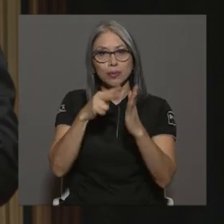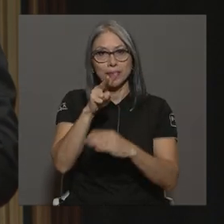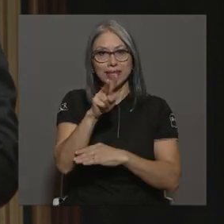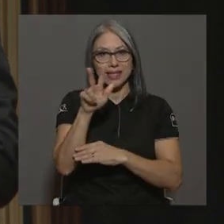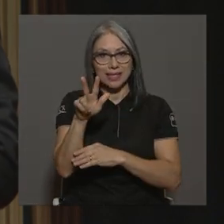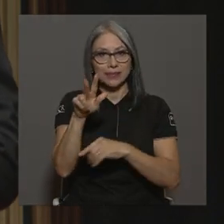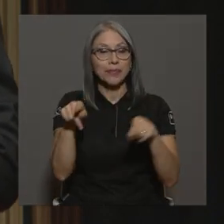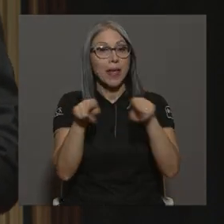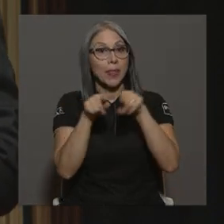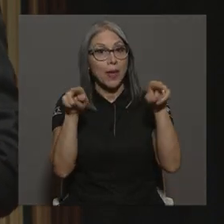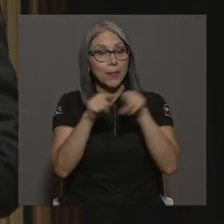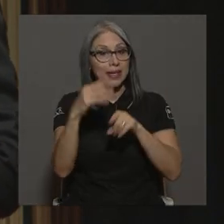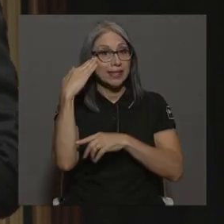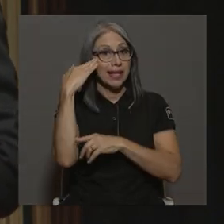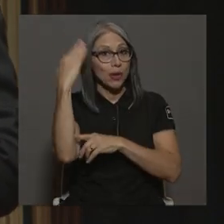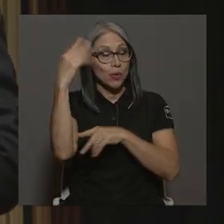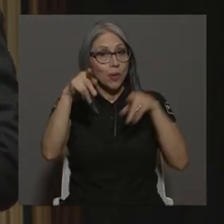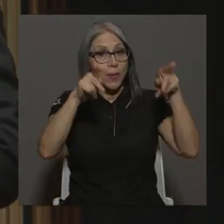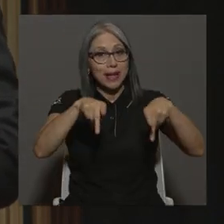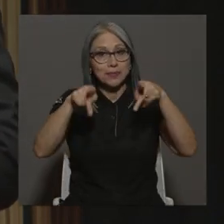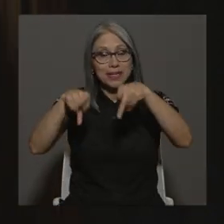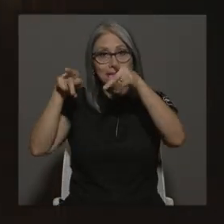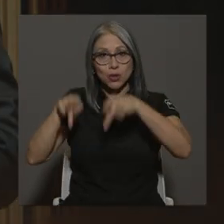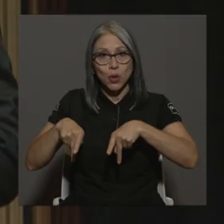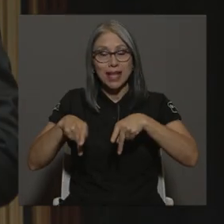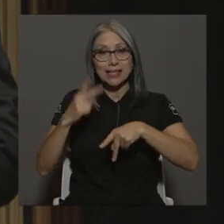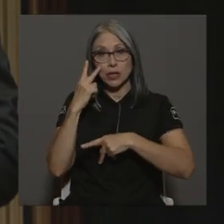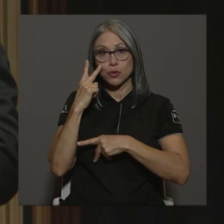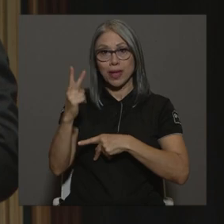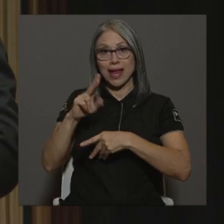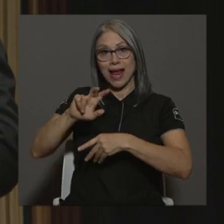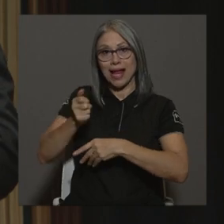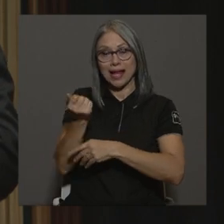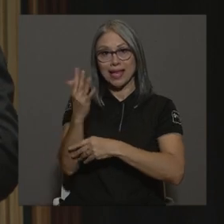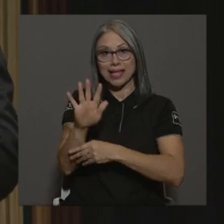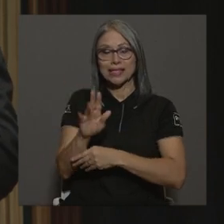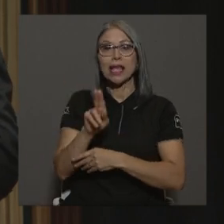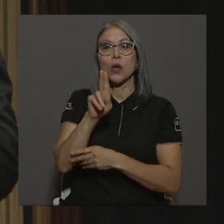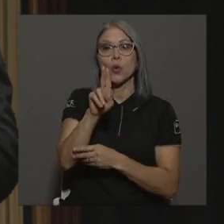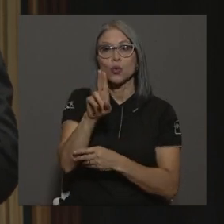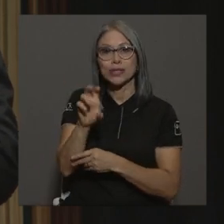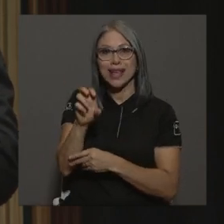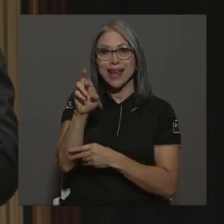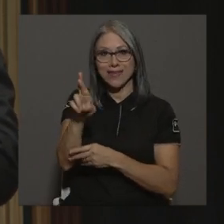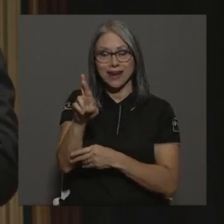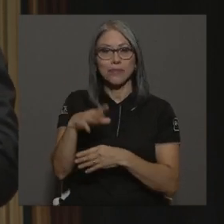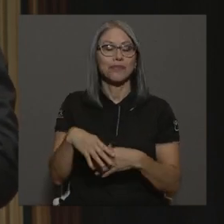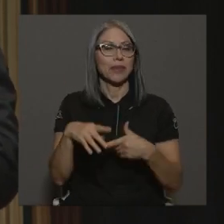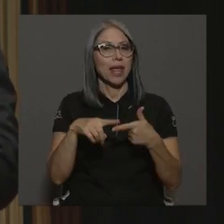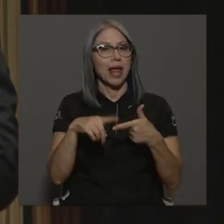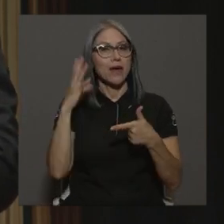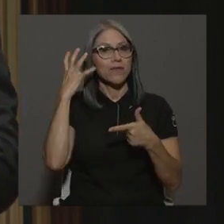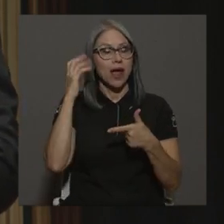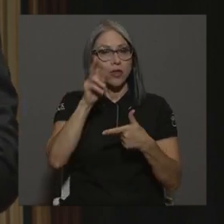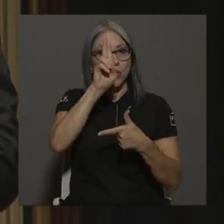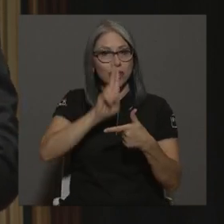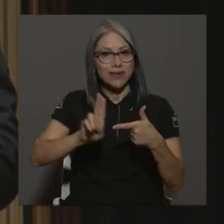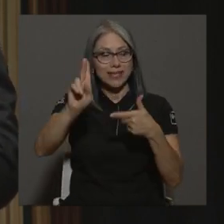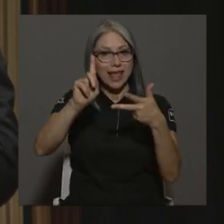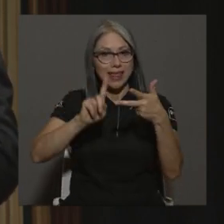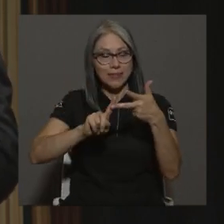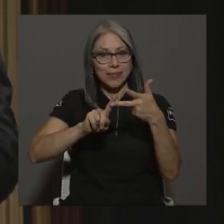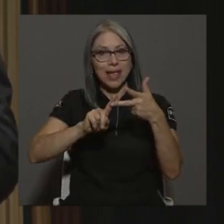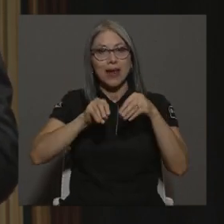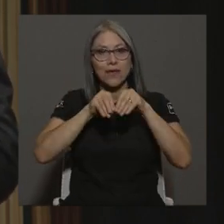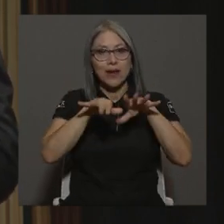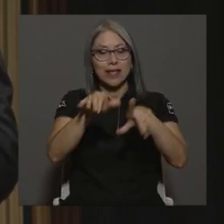saludo también para quienes nos siguen por canal 15 UCR, Radio Universidad y por las diferentes redes sociales de